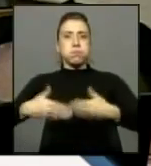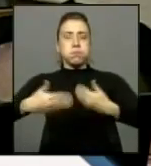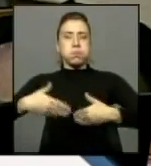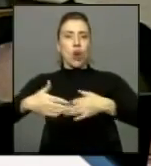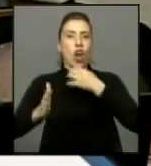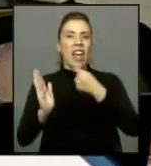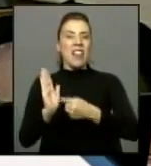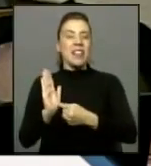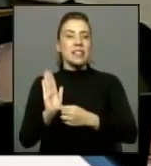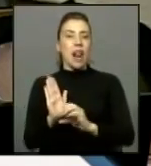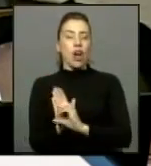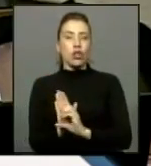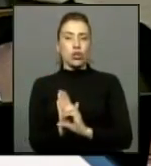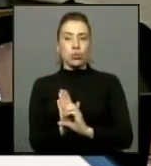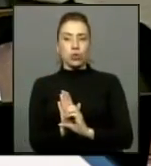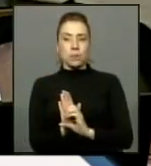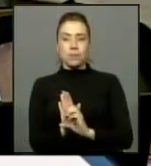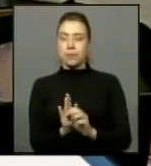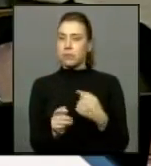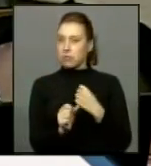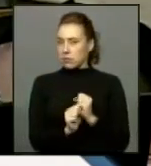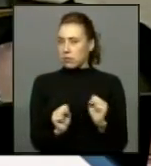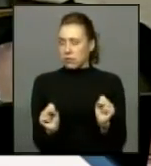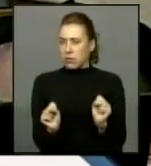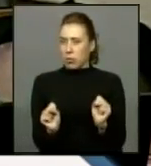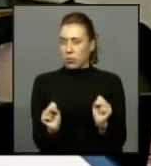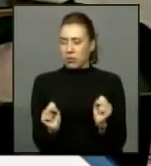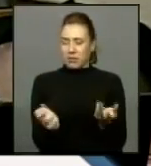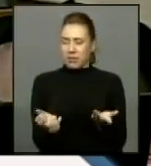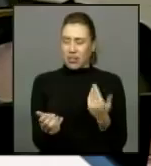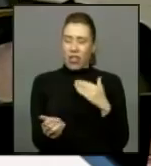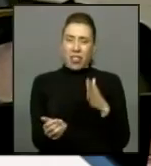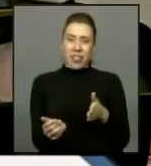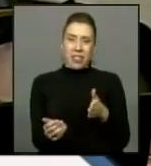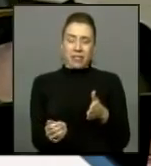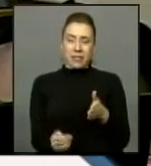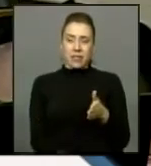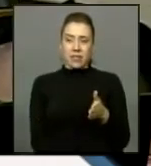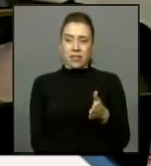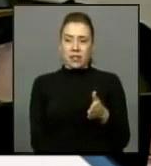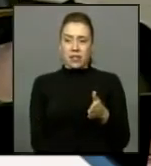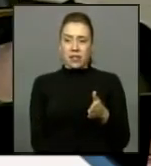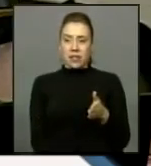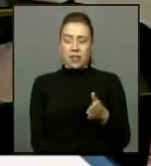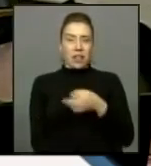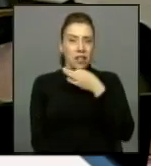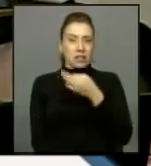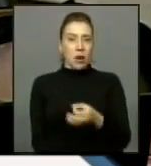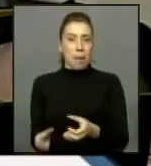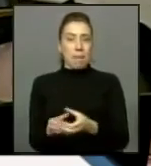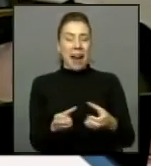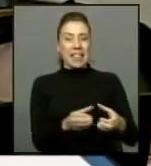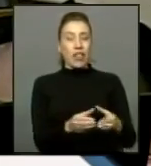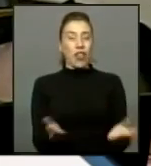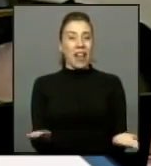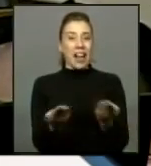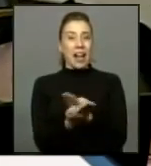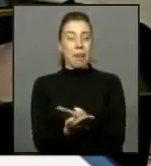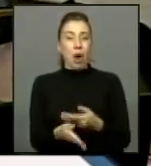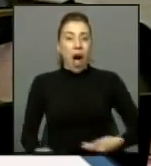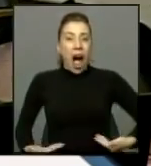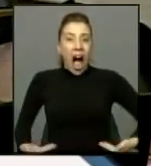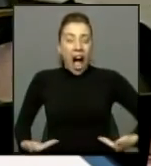de la Constitución. No podemos sino concluir que en los partidos de la transición